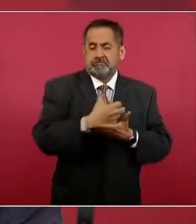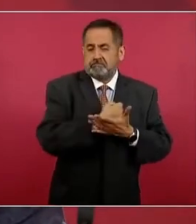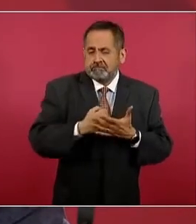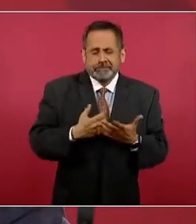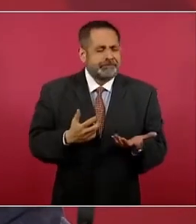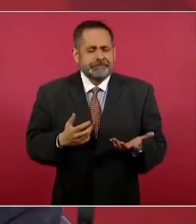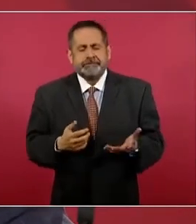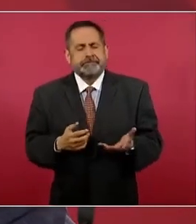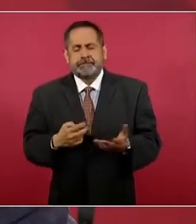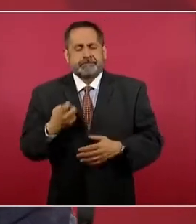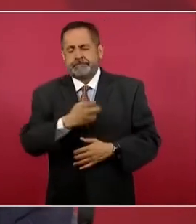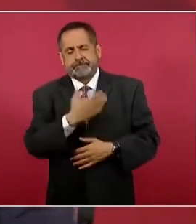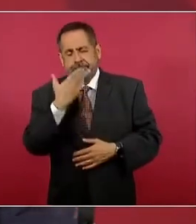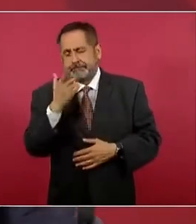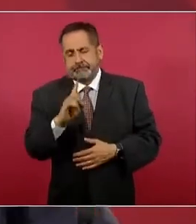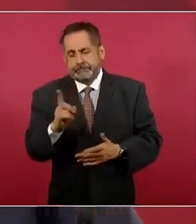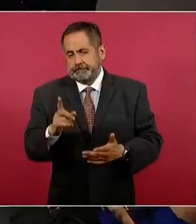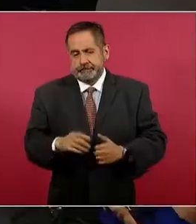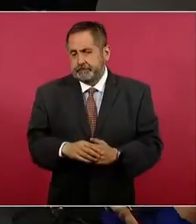de